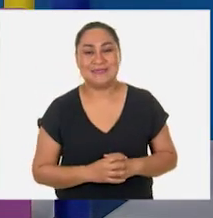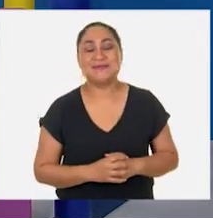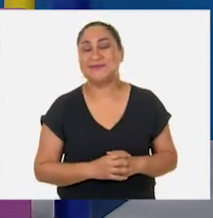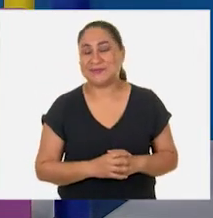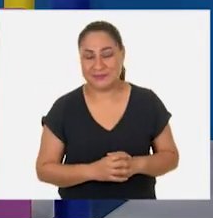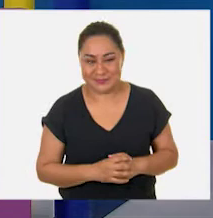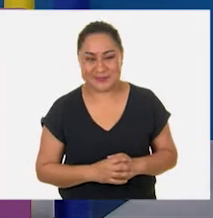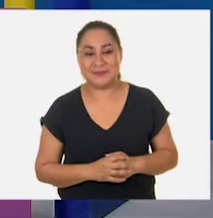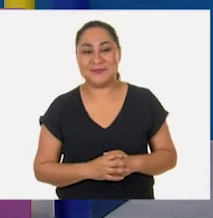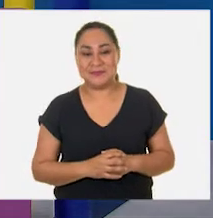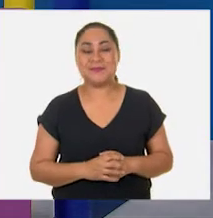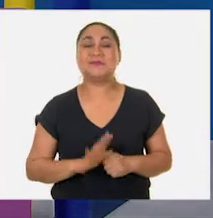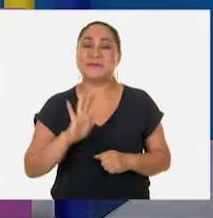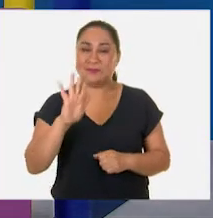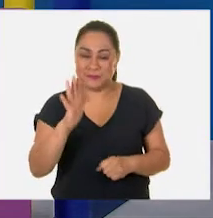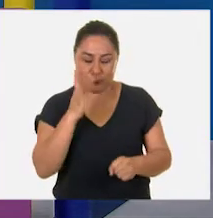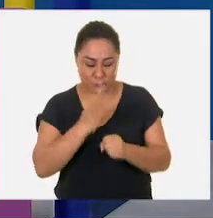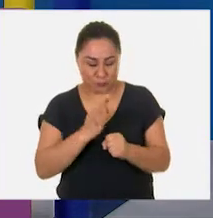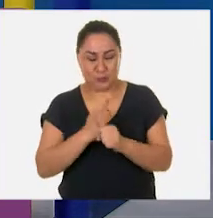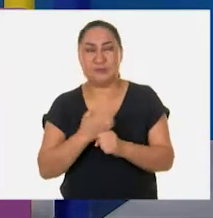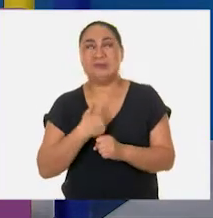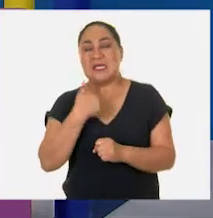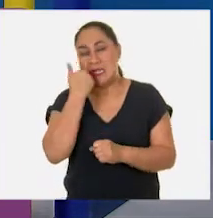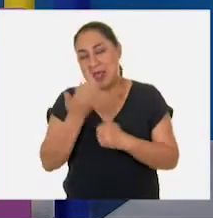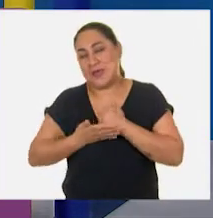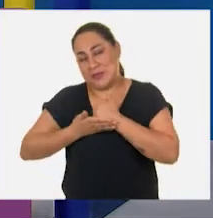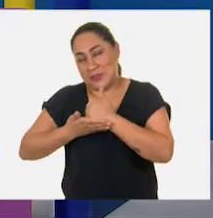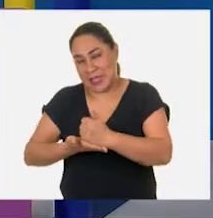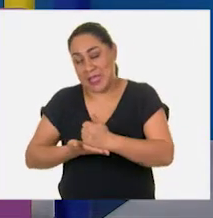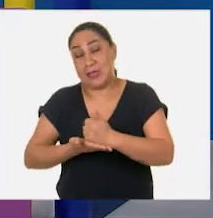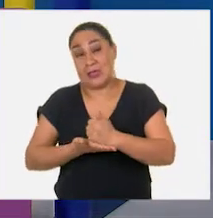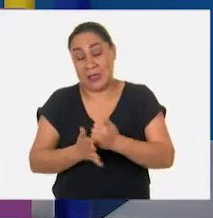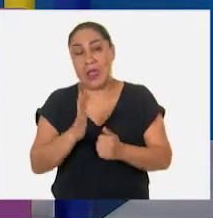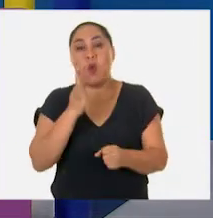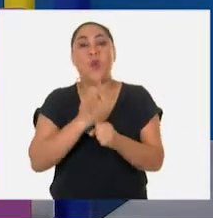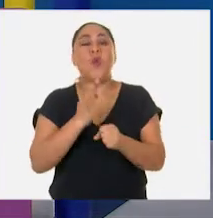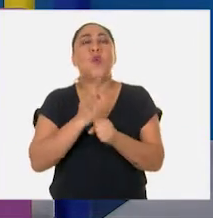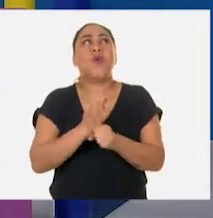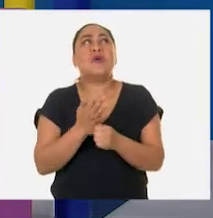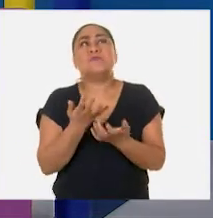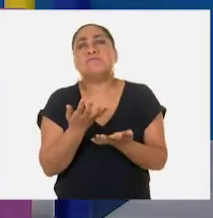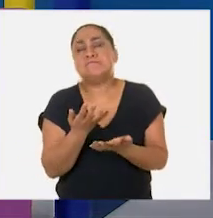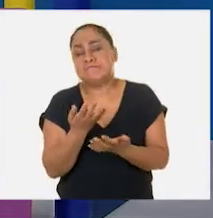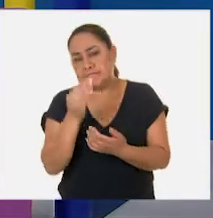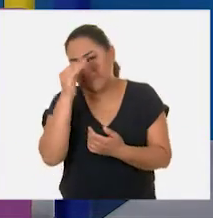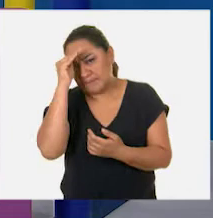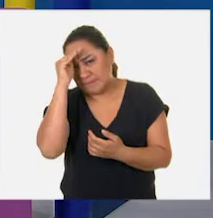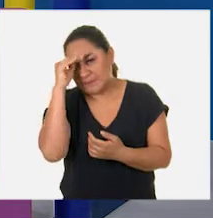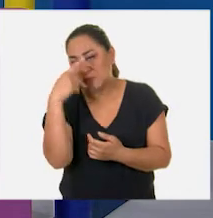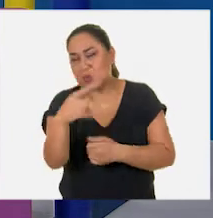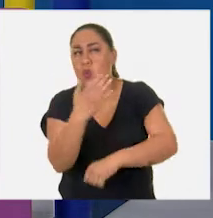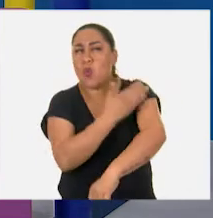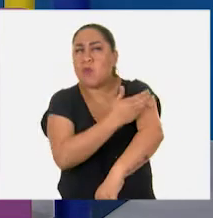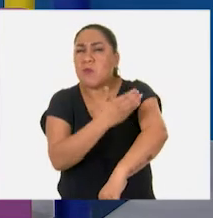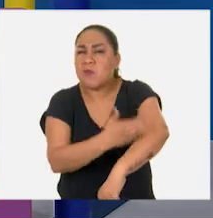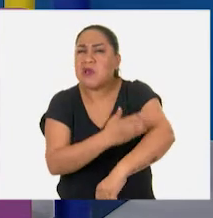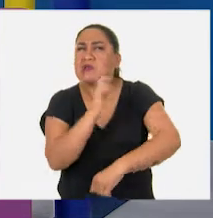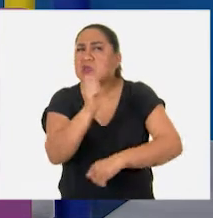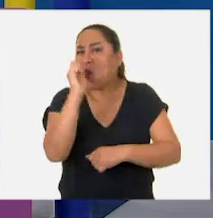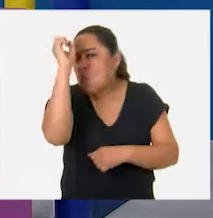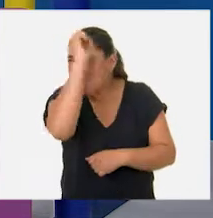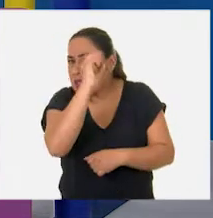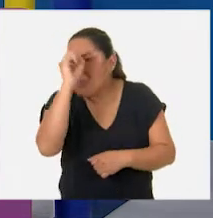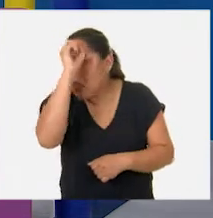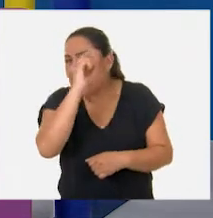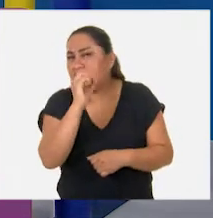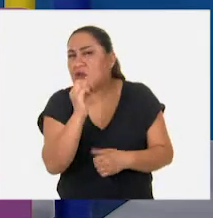Bueno, a ver, nos gustaría ayudarte, Ale. Y para eso tenemos que ver qué es lo que opinan tus compañeros y compañeras de